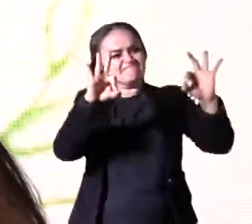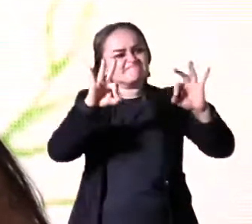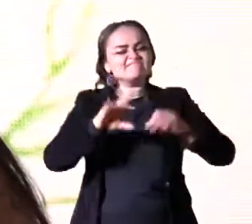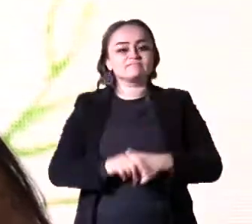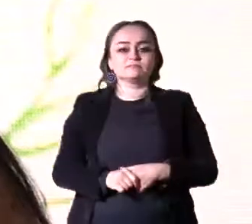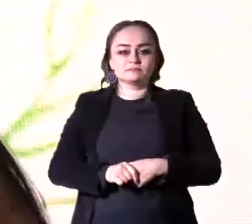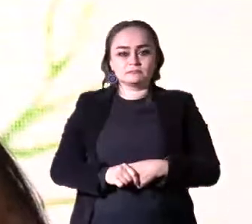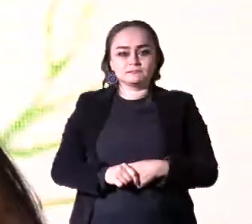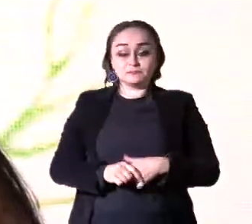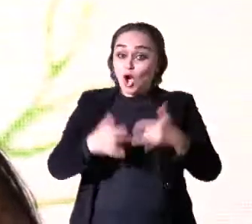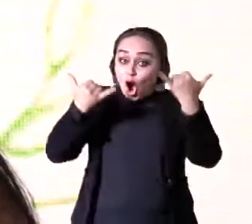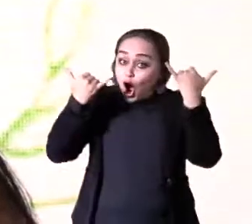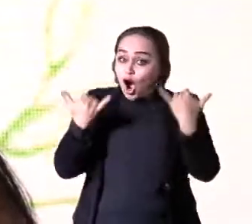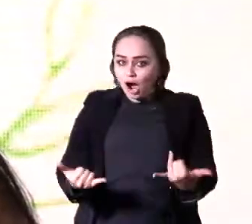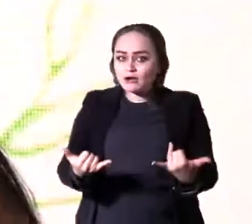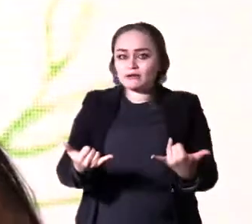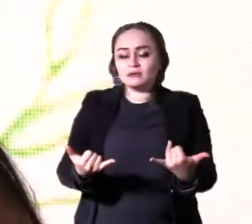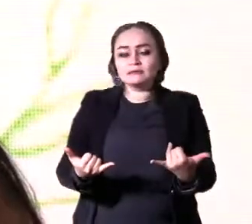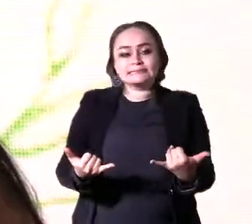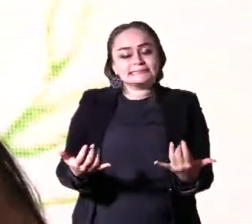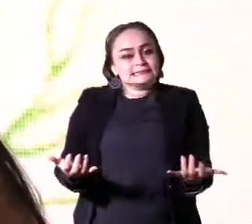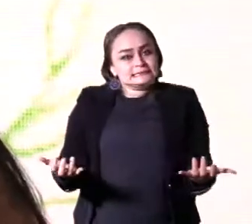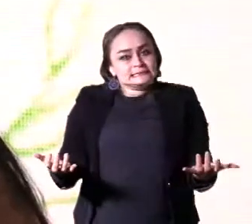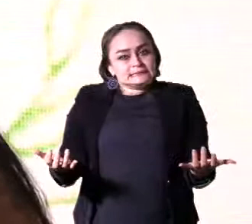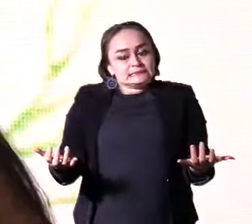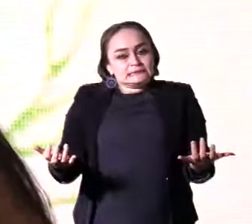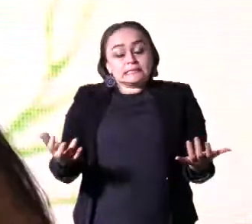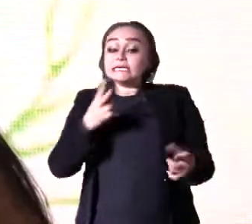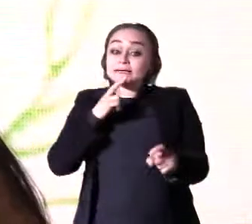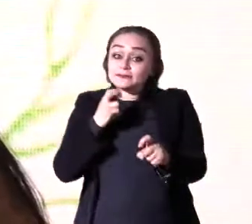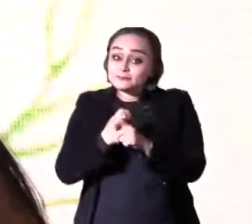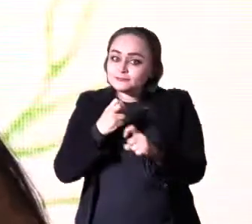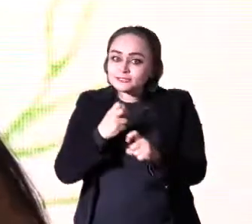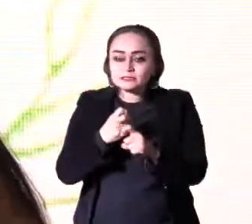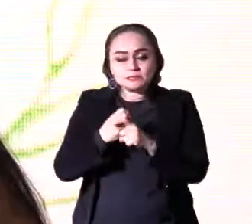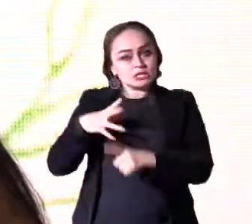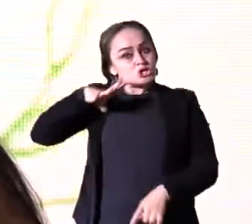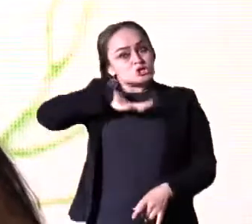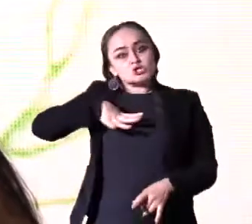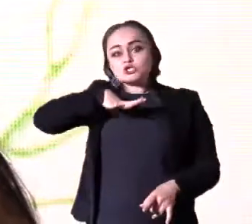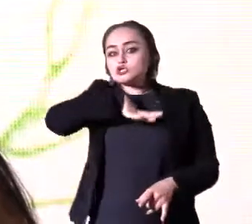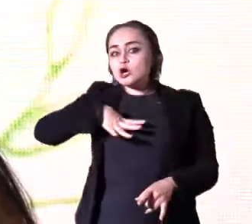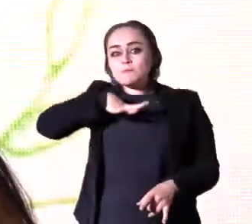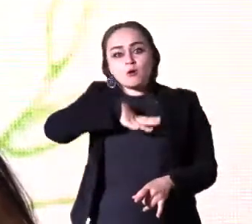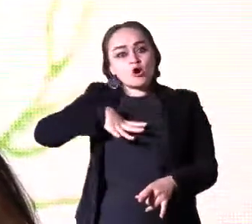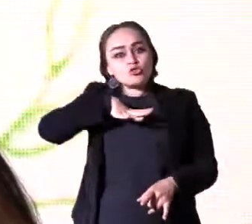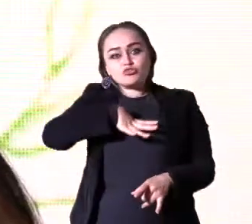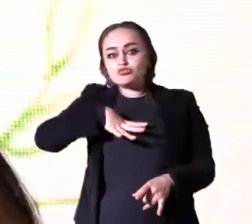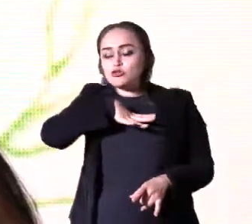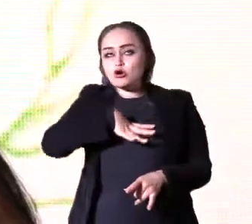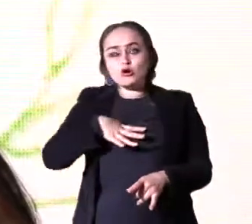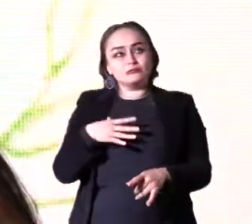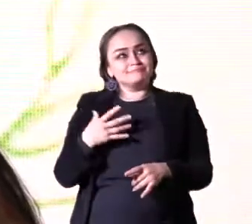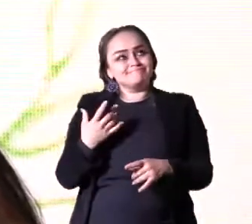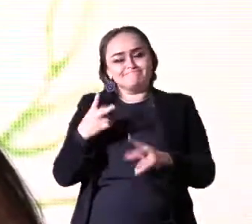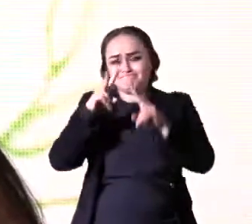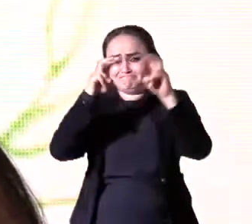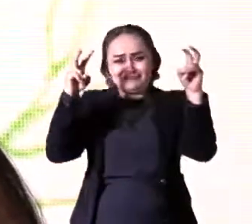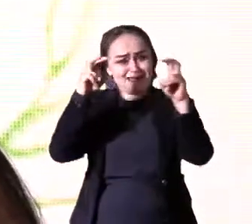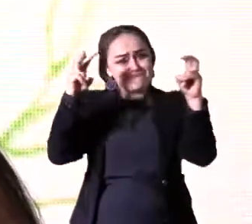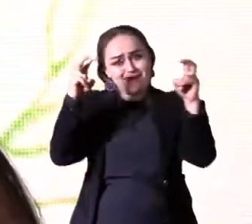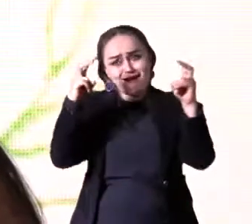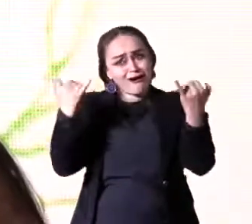hoy a pesar de lo difícil e incómodo que resultó volver a tocar esa herida aquí